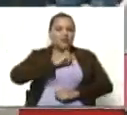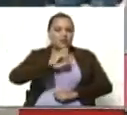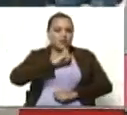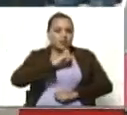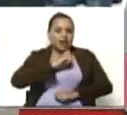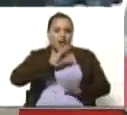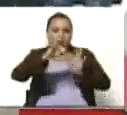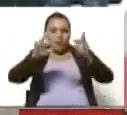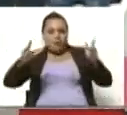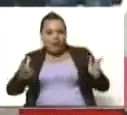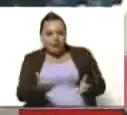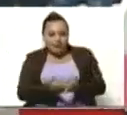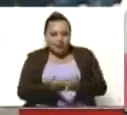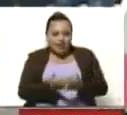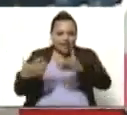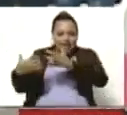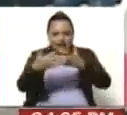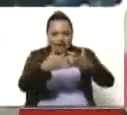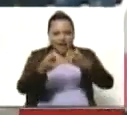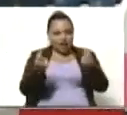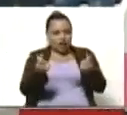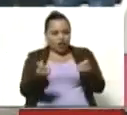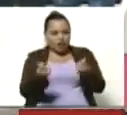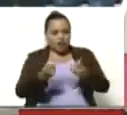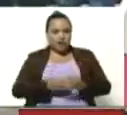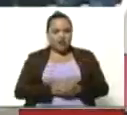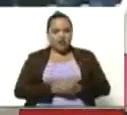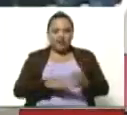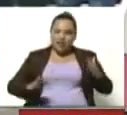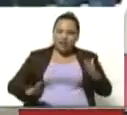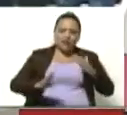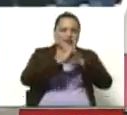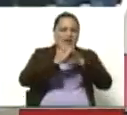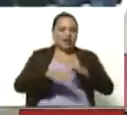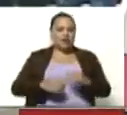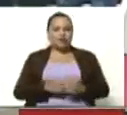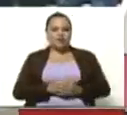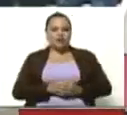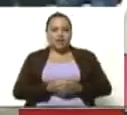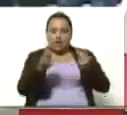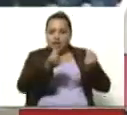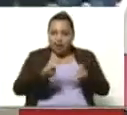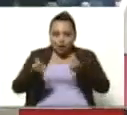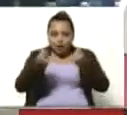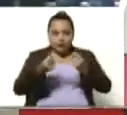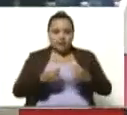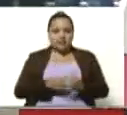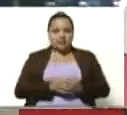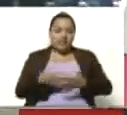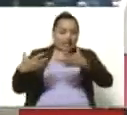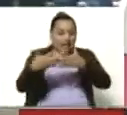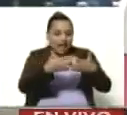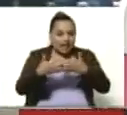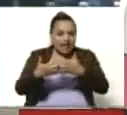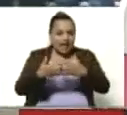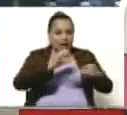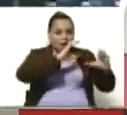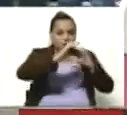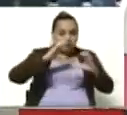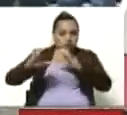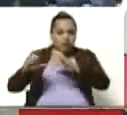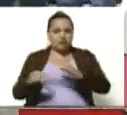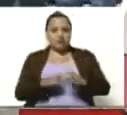pandemia la guerra económica el bloque el bloqueo económico la guerra comunicacional